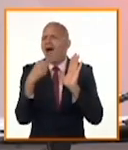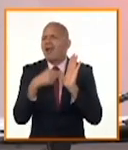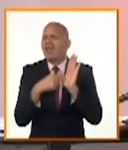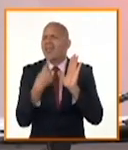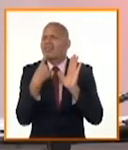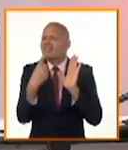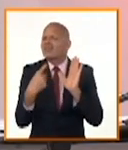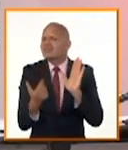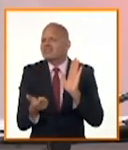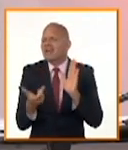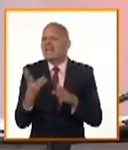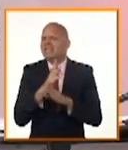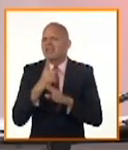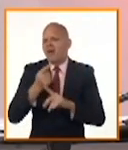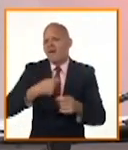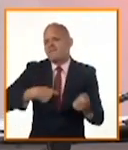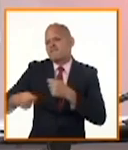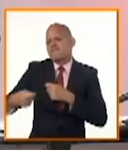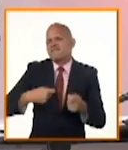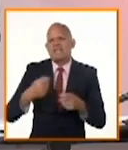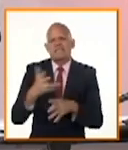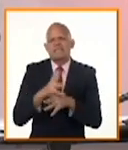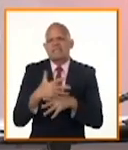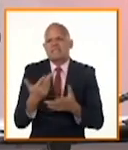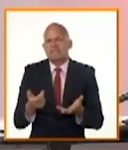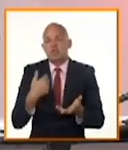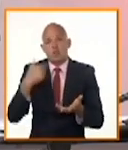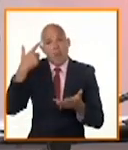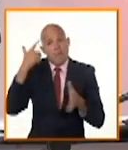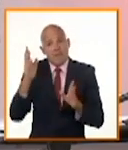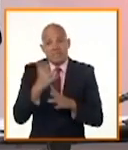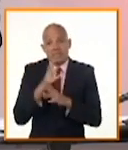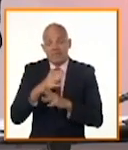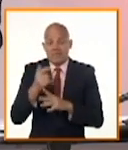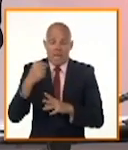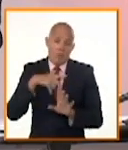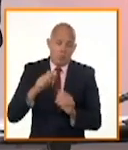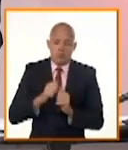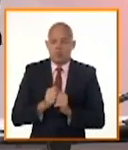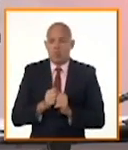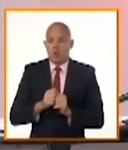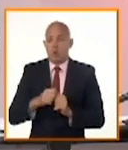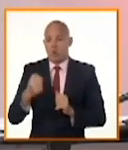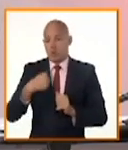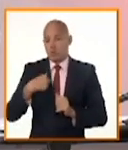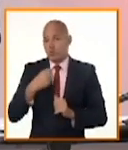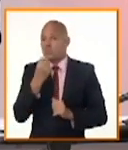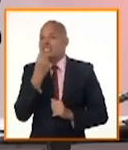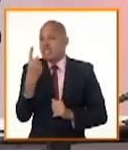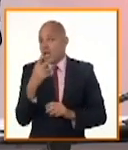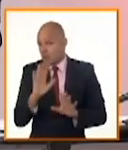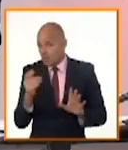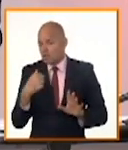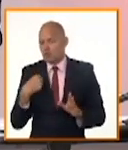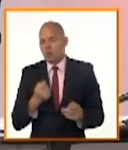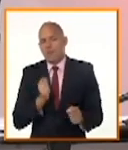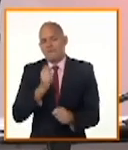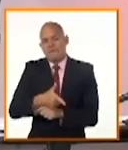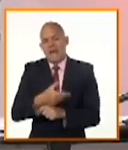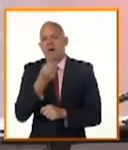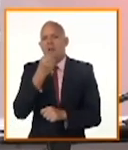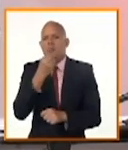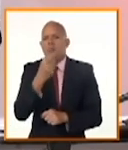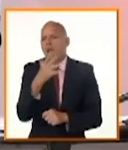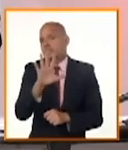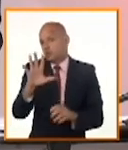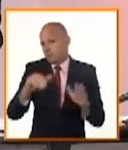significado de operación a mi entender operación es por cada compra es decir en el día puedo pagar a cada proveedor hasta 5000 y fondo de caja puede ser